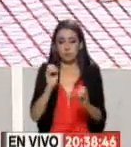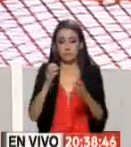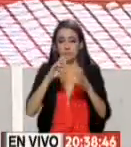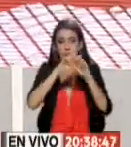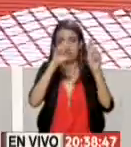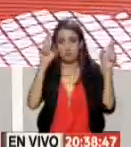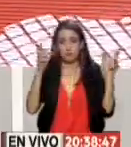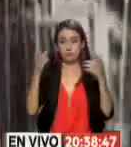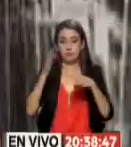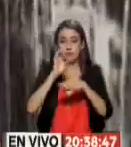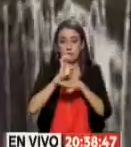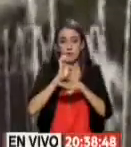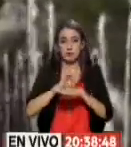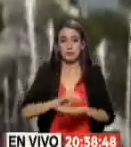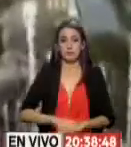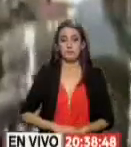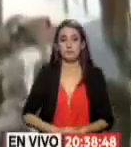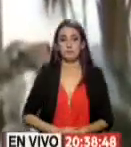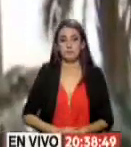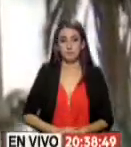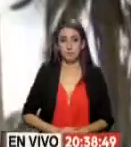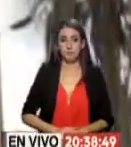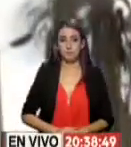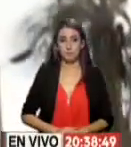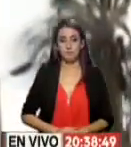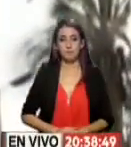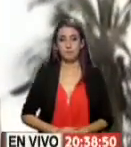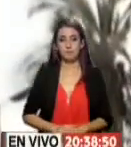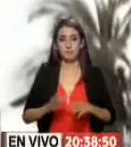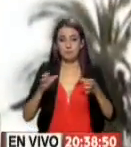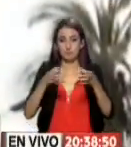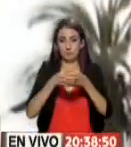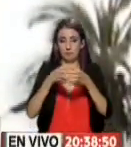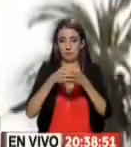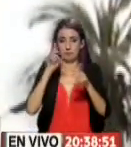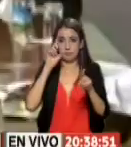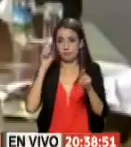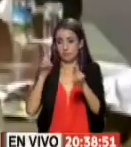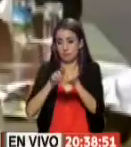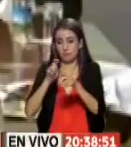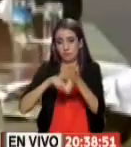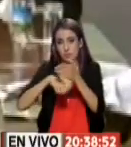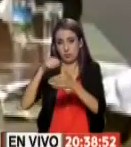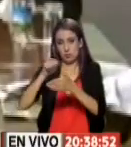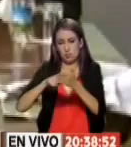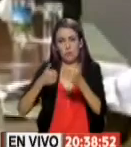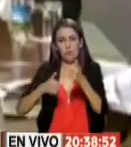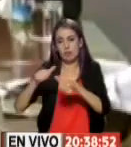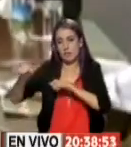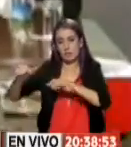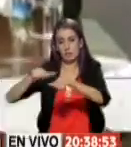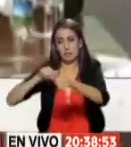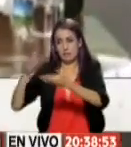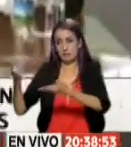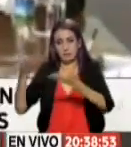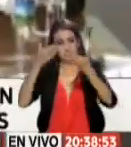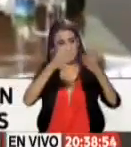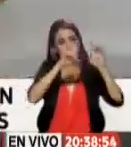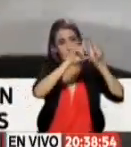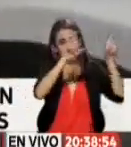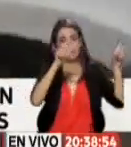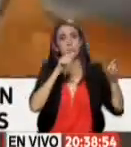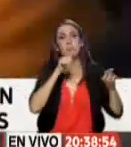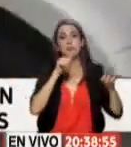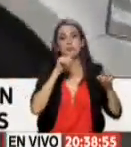Empresarial Ecuatoriano. La concesión es una figura que básicamente implica otorgar la administración a particulares o